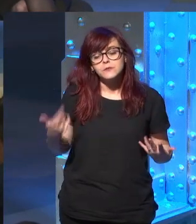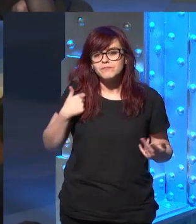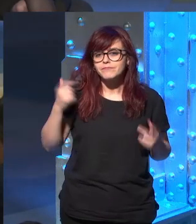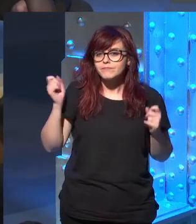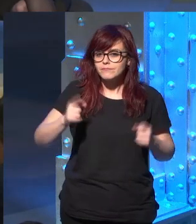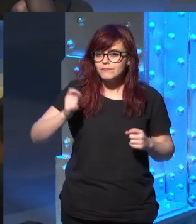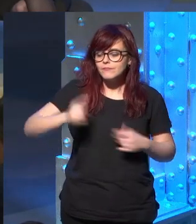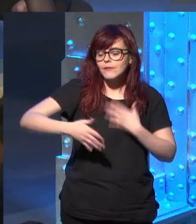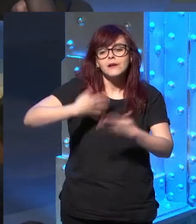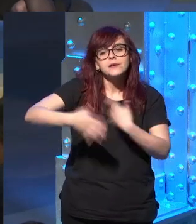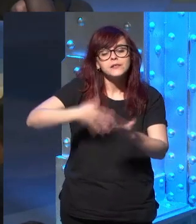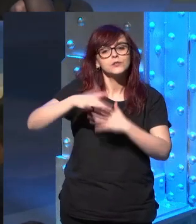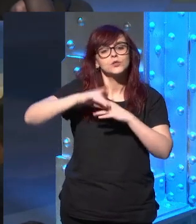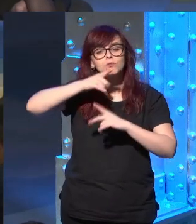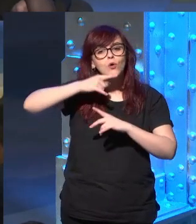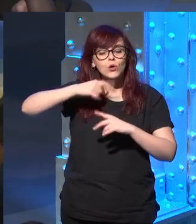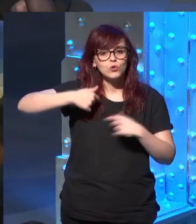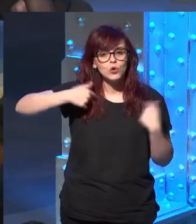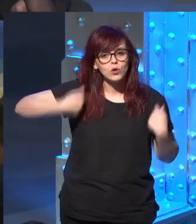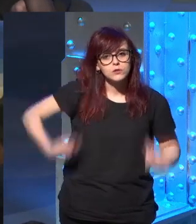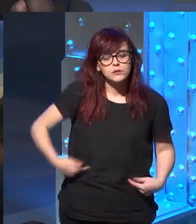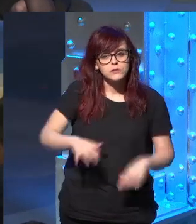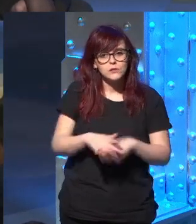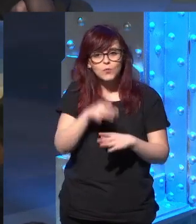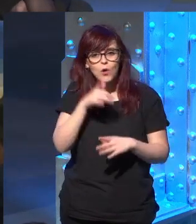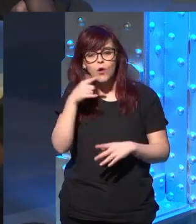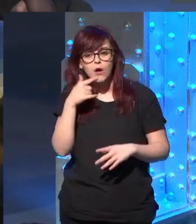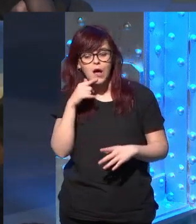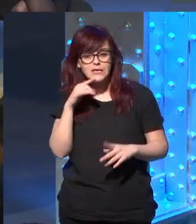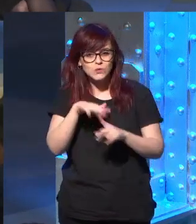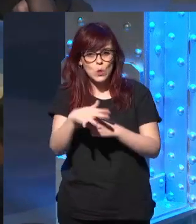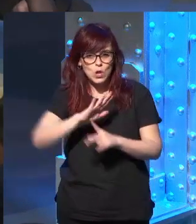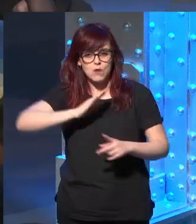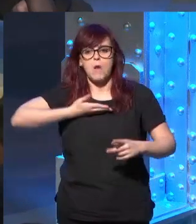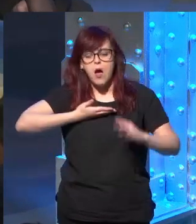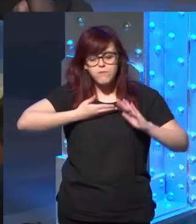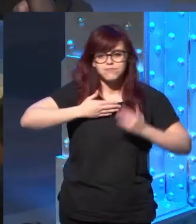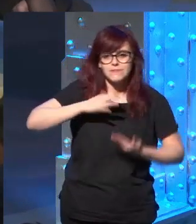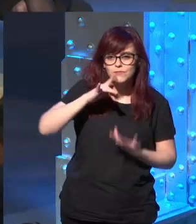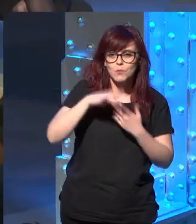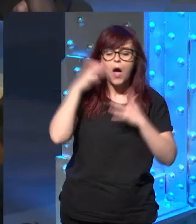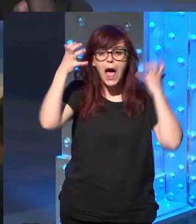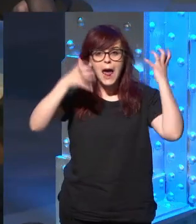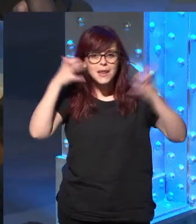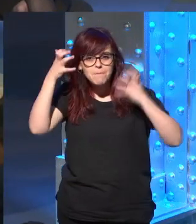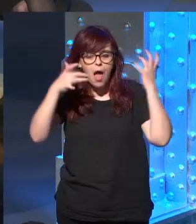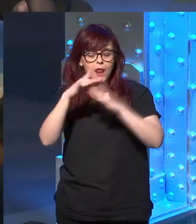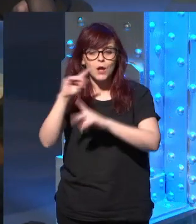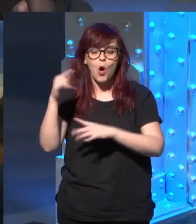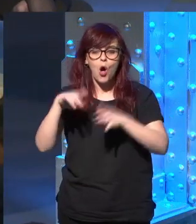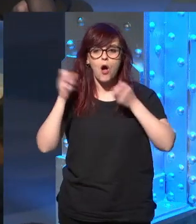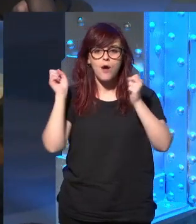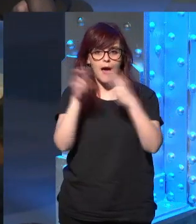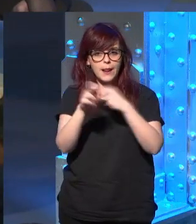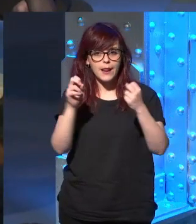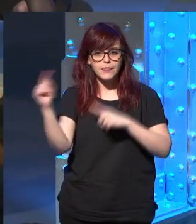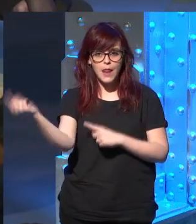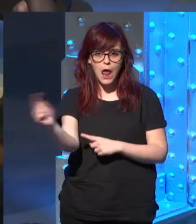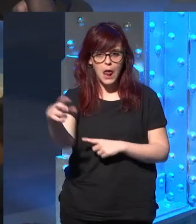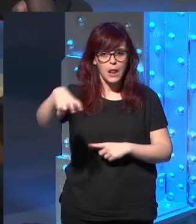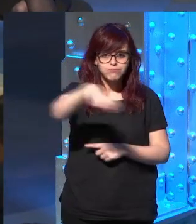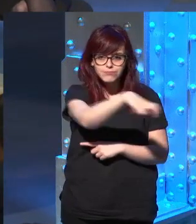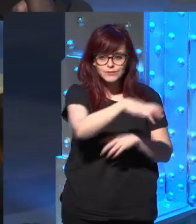se iba haciendo conforme destello, imágenes, ¿no? Golpes, por así decirlo. Animales que se cruzaban en la carretera, en mi día a día, trabajando